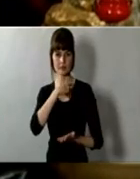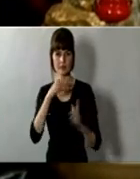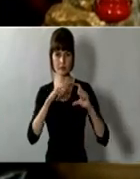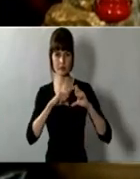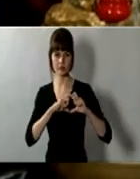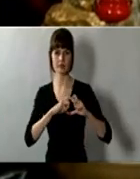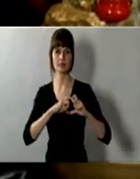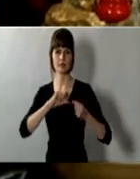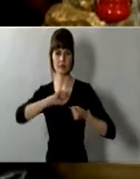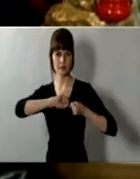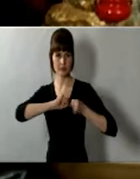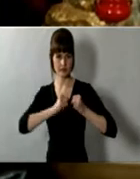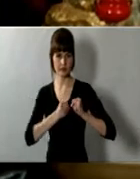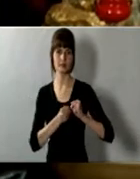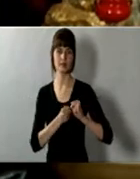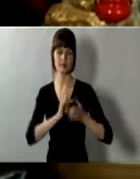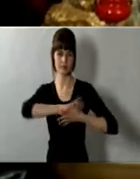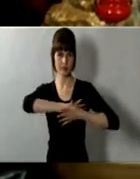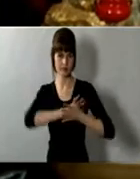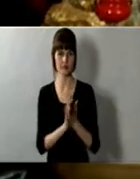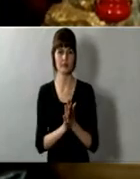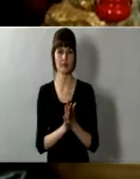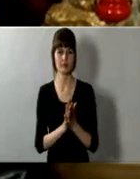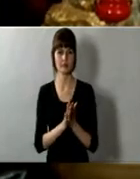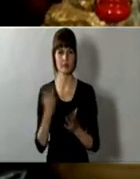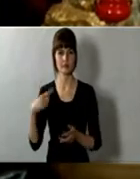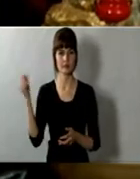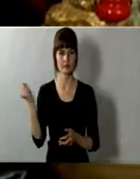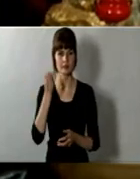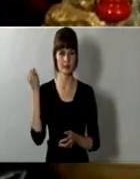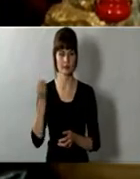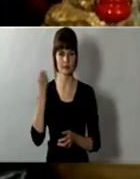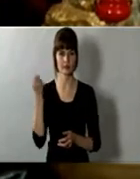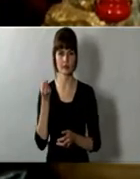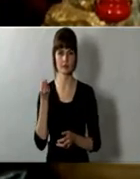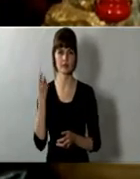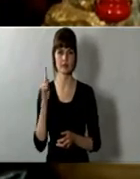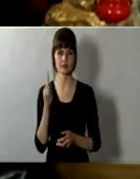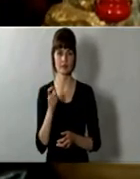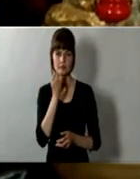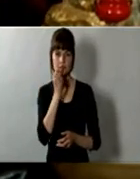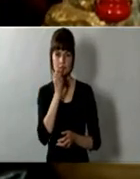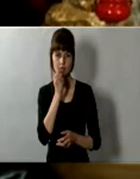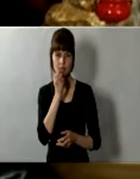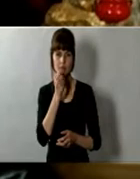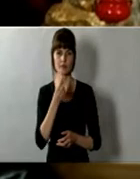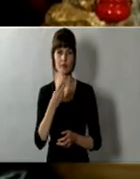Y también Algo muy importante Nutrir Así como El potasio Nutre la tierra También El